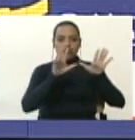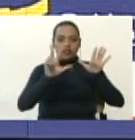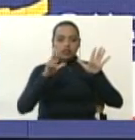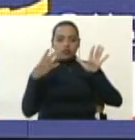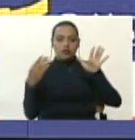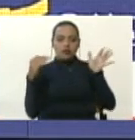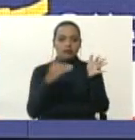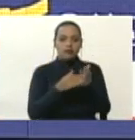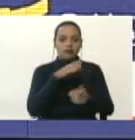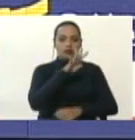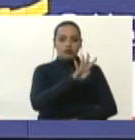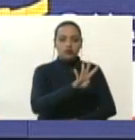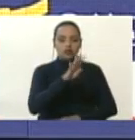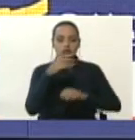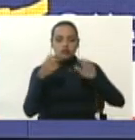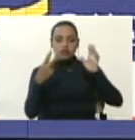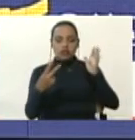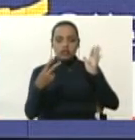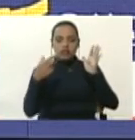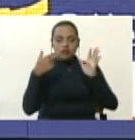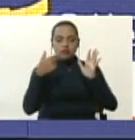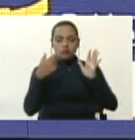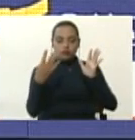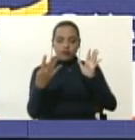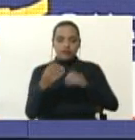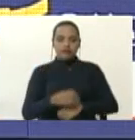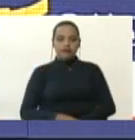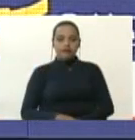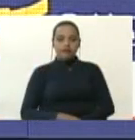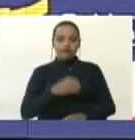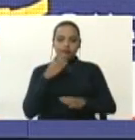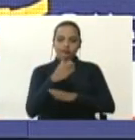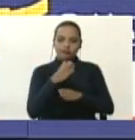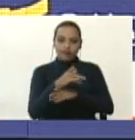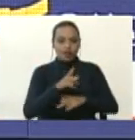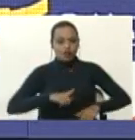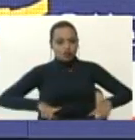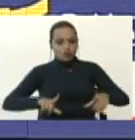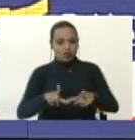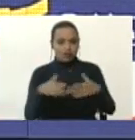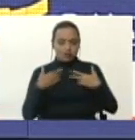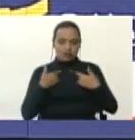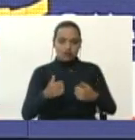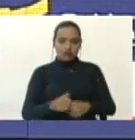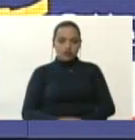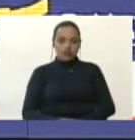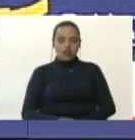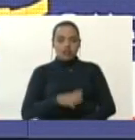975.989.469. Directamente en el consultorio,